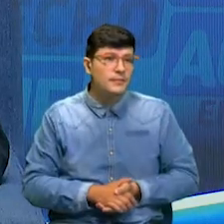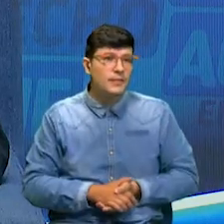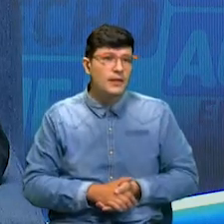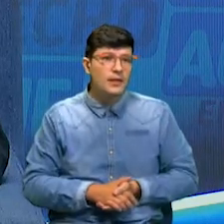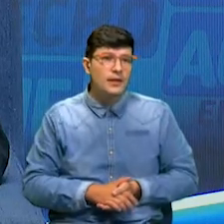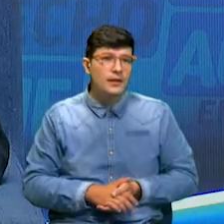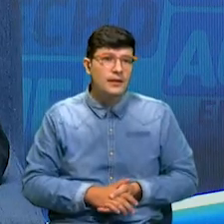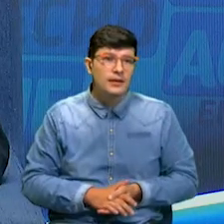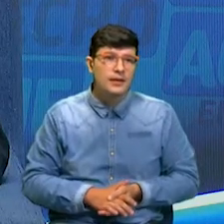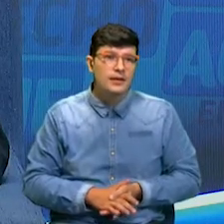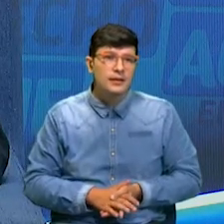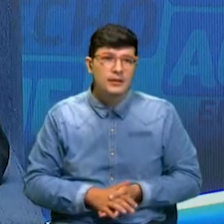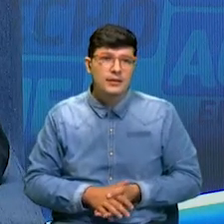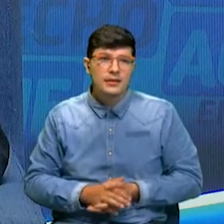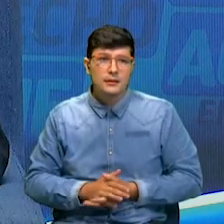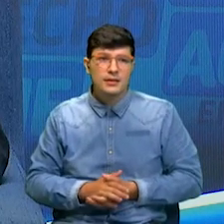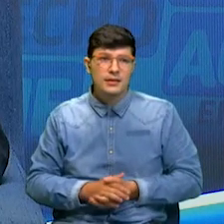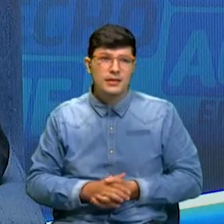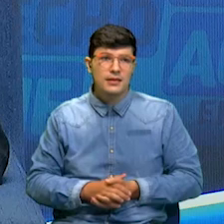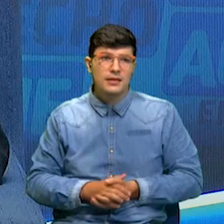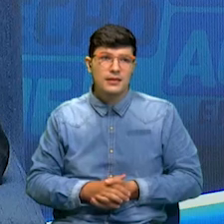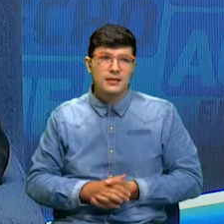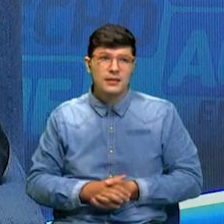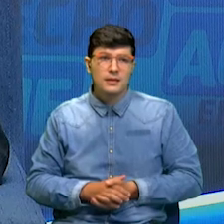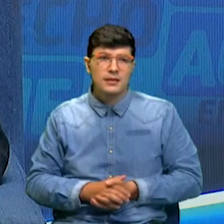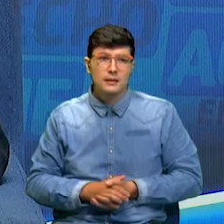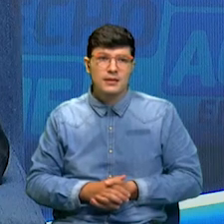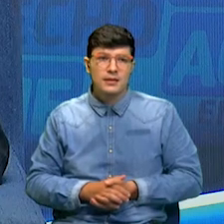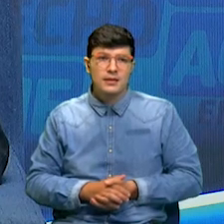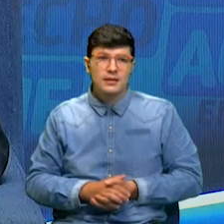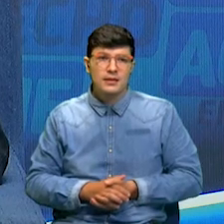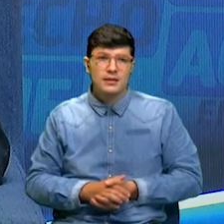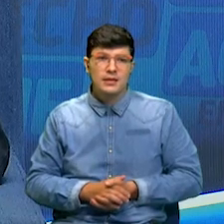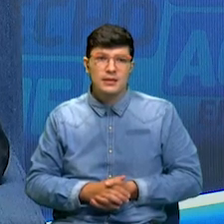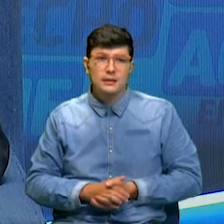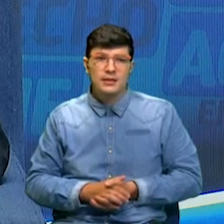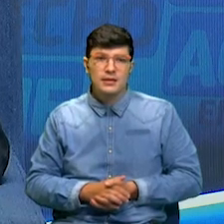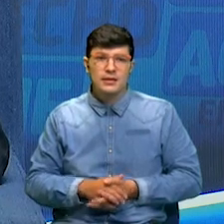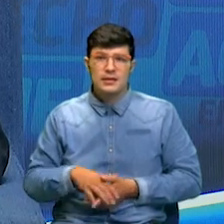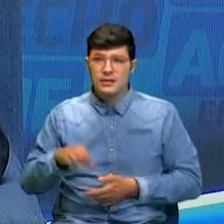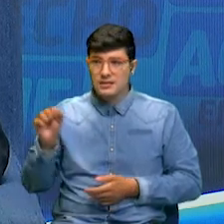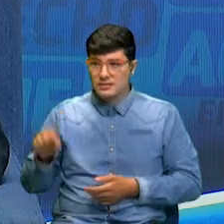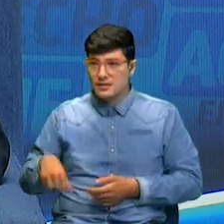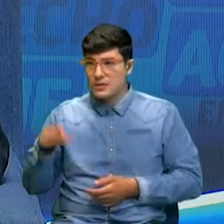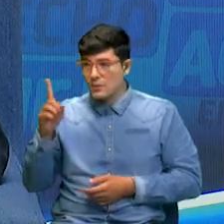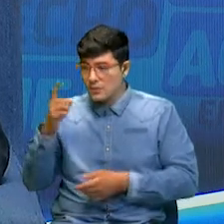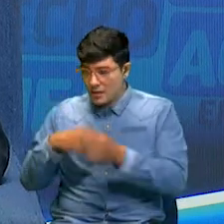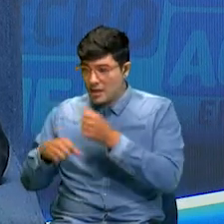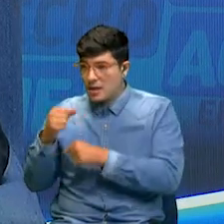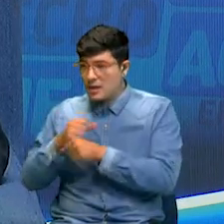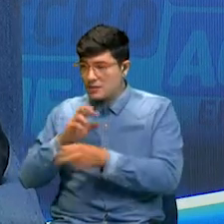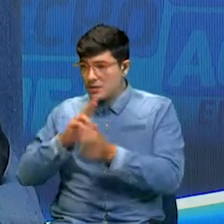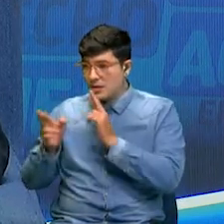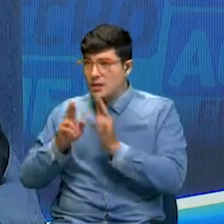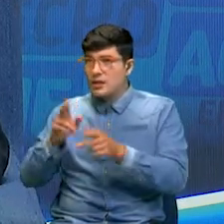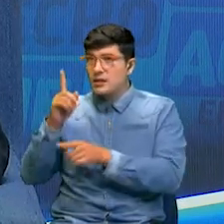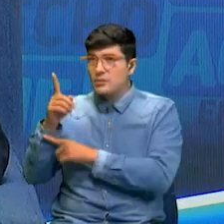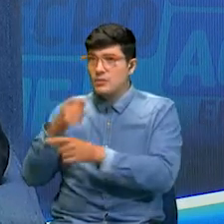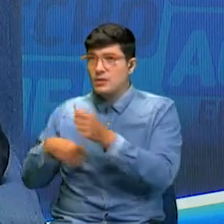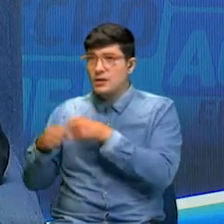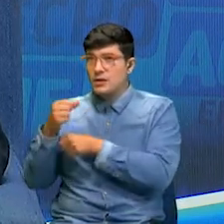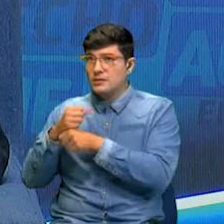Pues sí, eso hace como un año apenas. Hace un año tienen esa relación y hace un año fue que empezó todo este